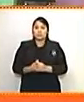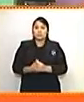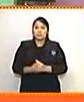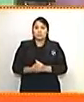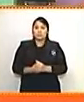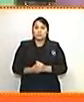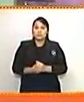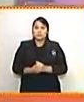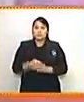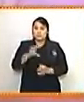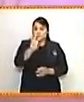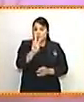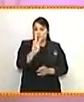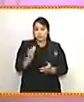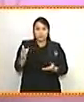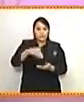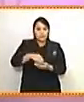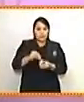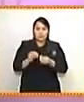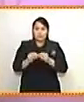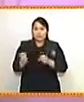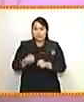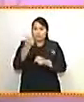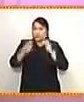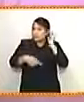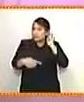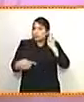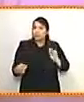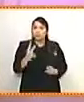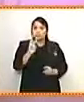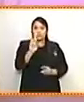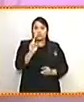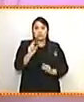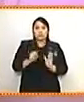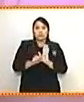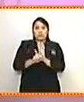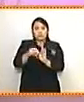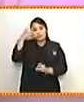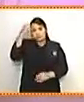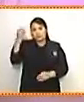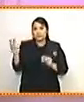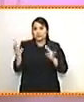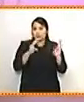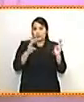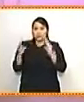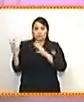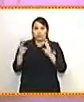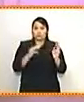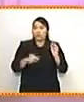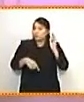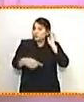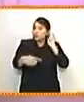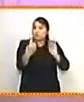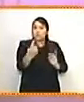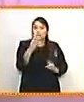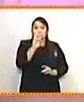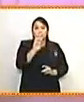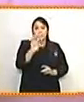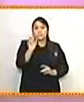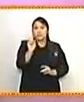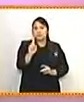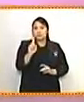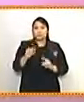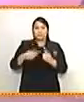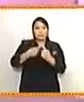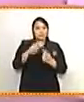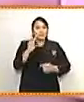Y este es el 6. Número ganador para la Diaria 61 con su símbolo de sueños guerra. Y para más uno, 61 más 6. Muchas